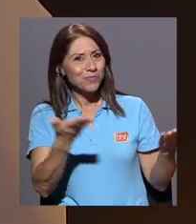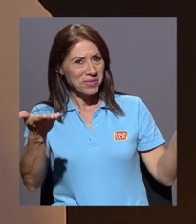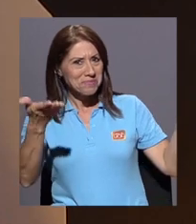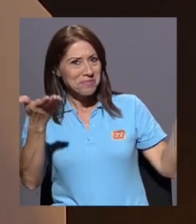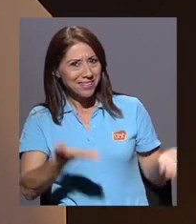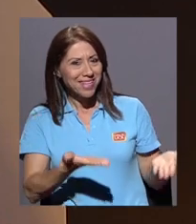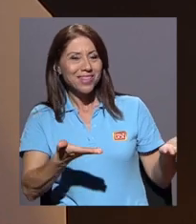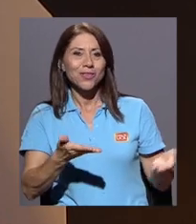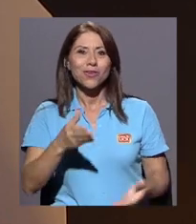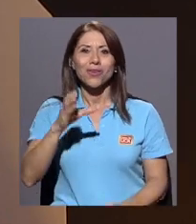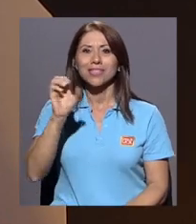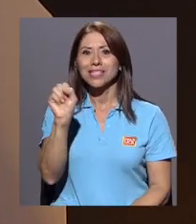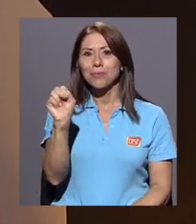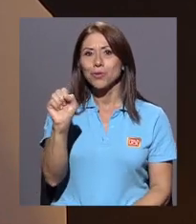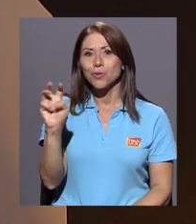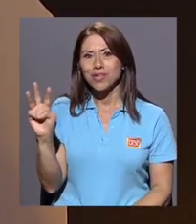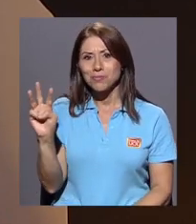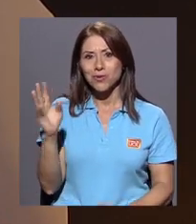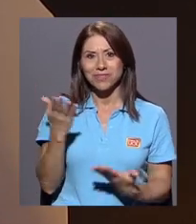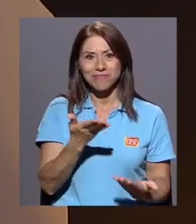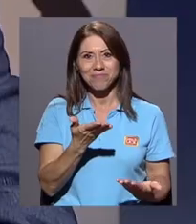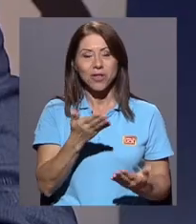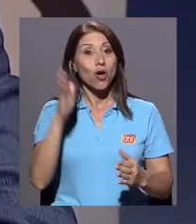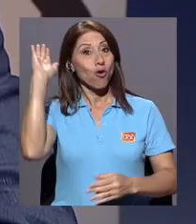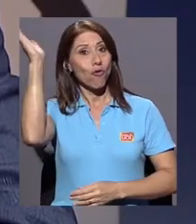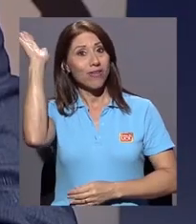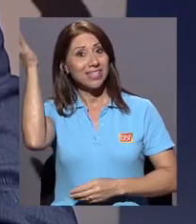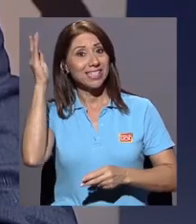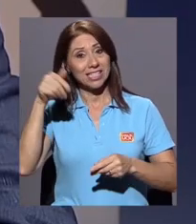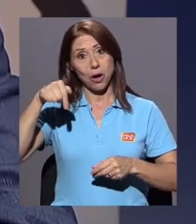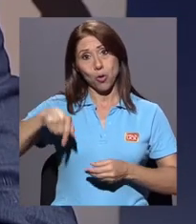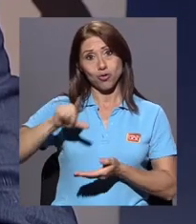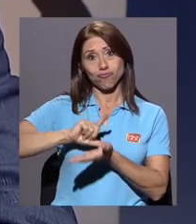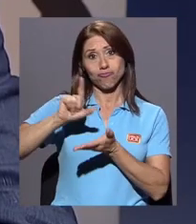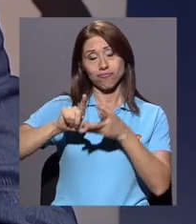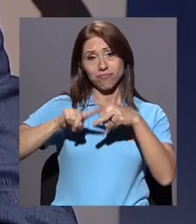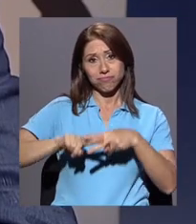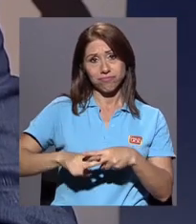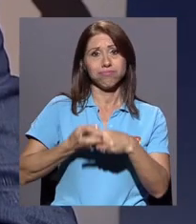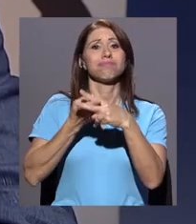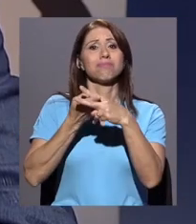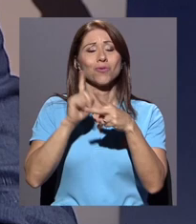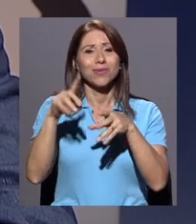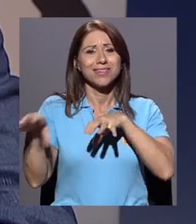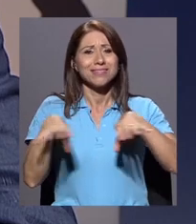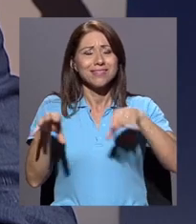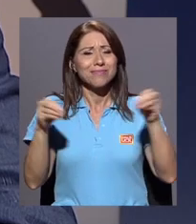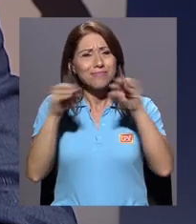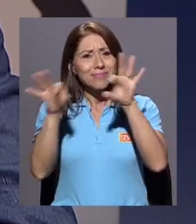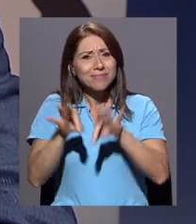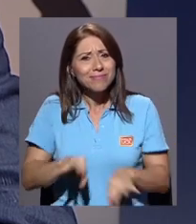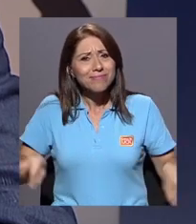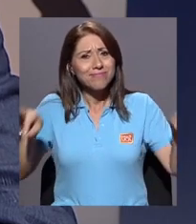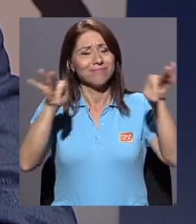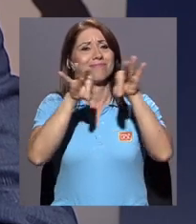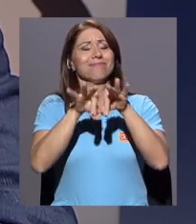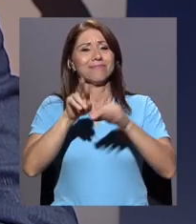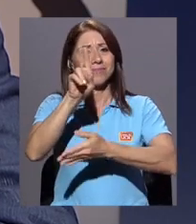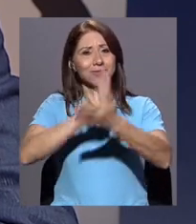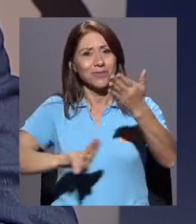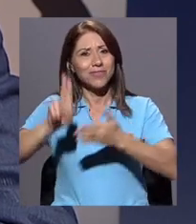les presento a don Silvio Weisbord, conferencista inaugural hoy en una de las actividades más importantes que tiene